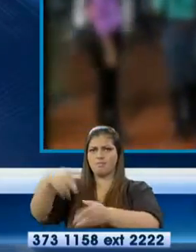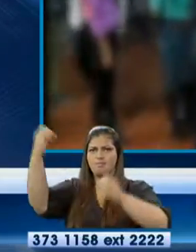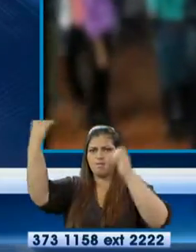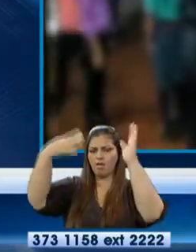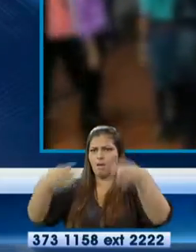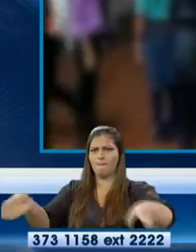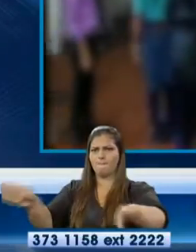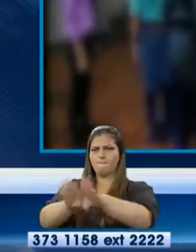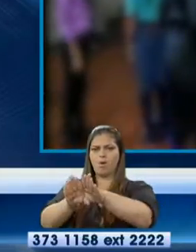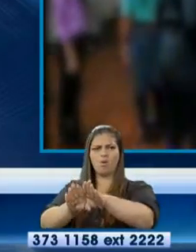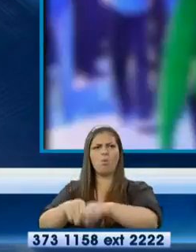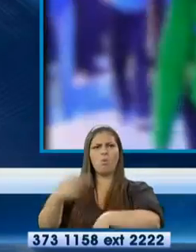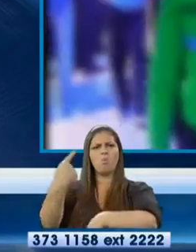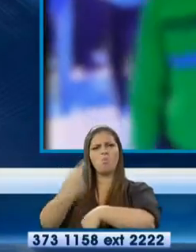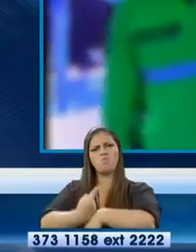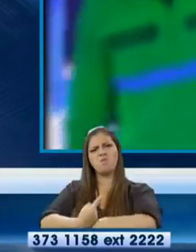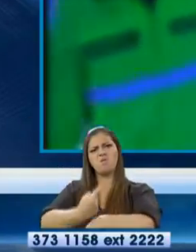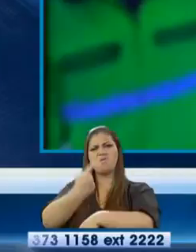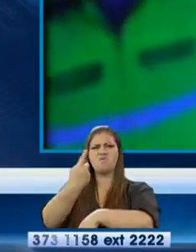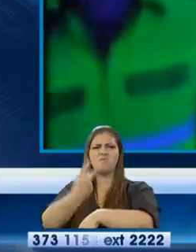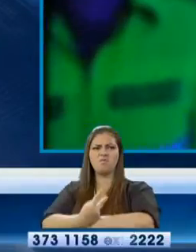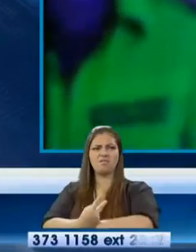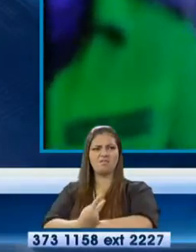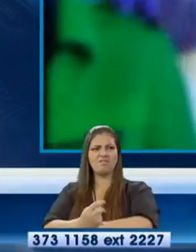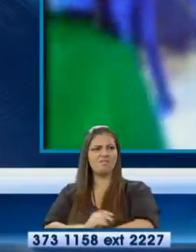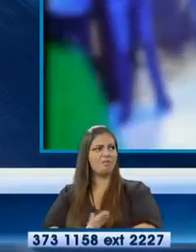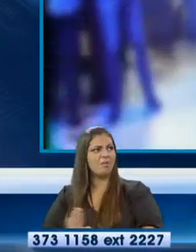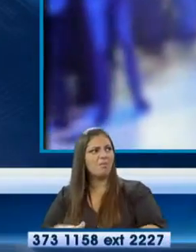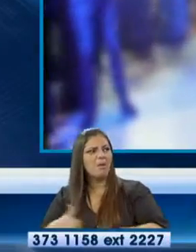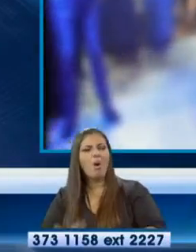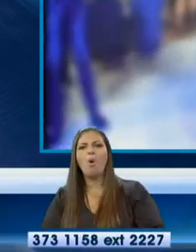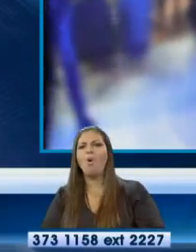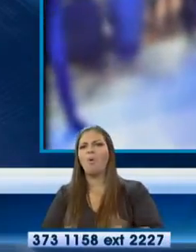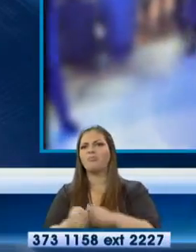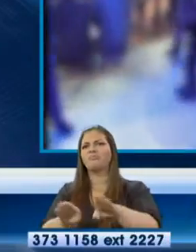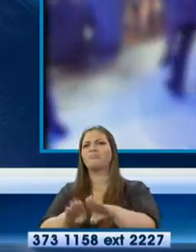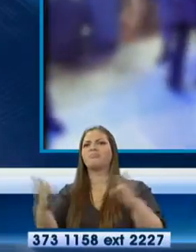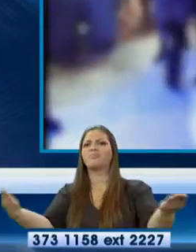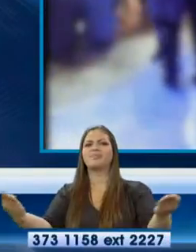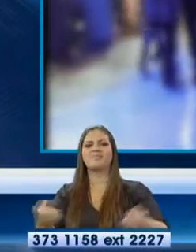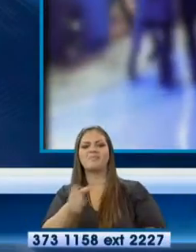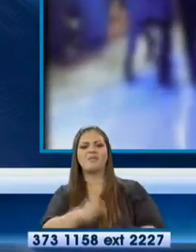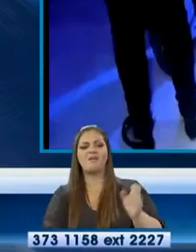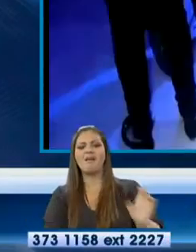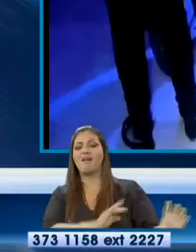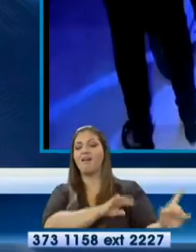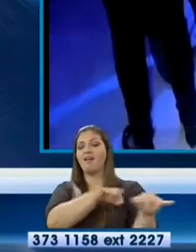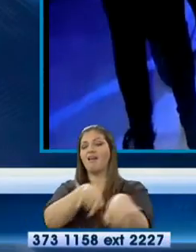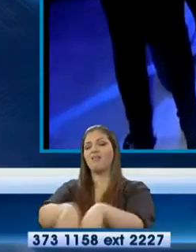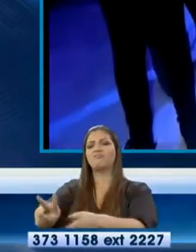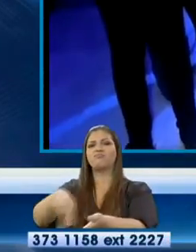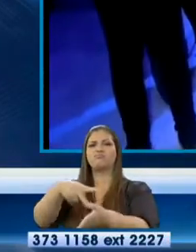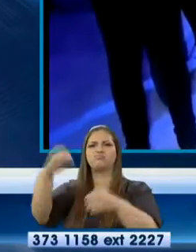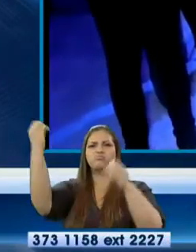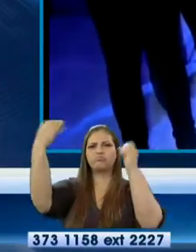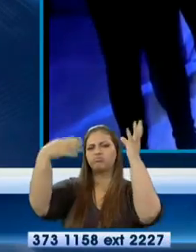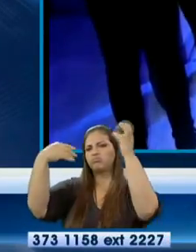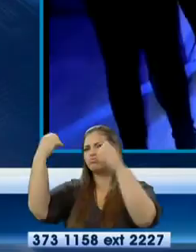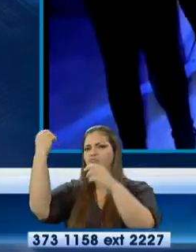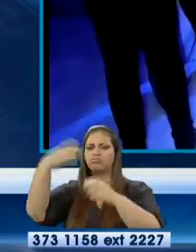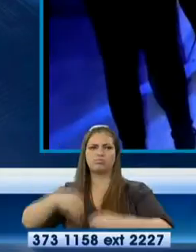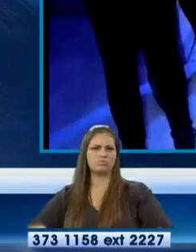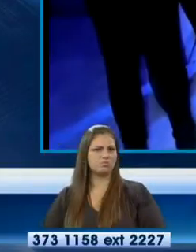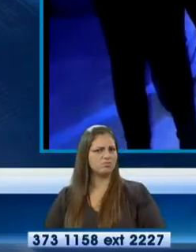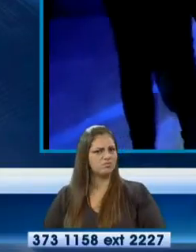Se burla de la autoridad y se burla de la ley. Y la abre cuando le da la gana el dueño. Tiene que haber clausura definitiva para este